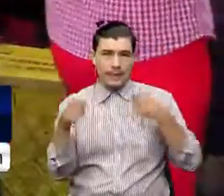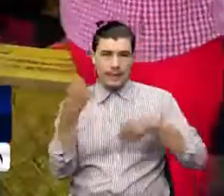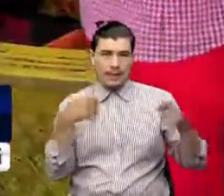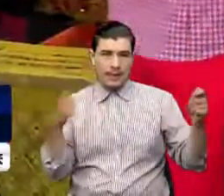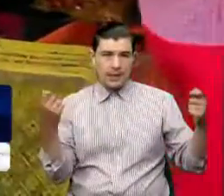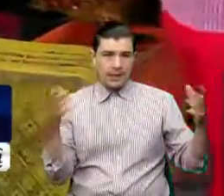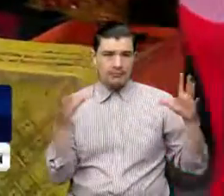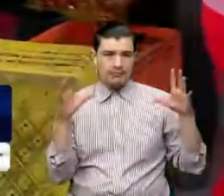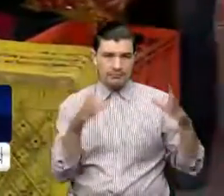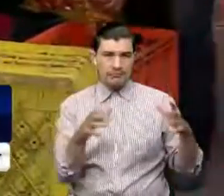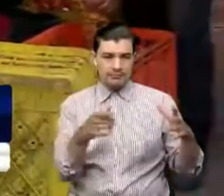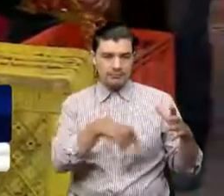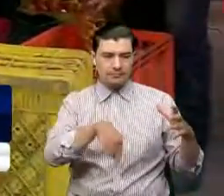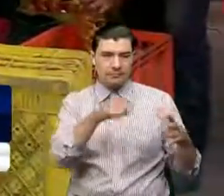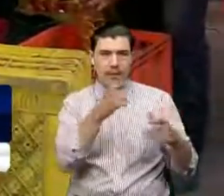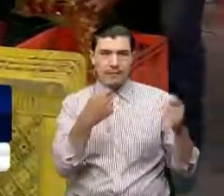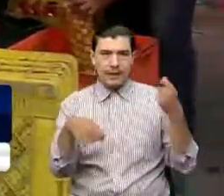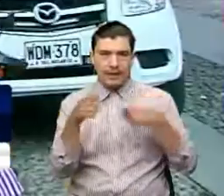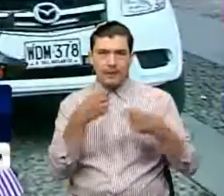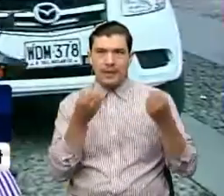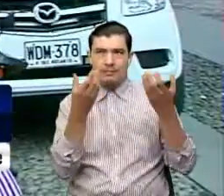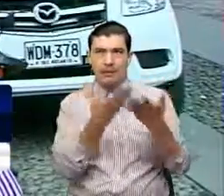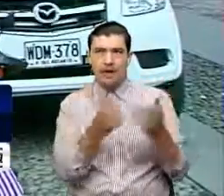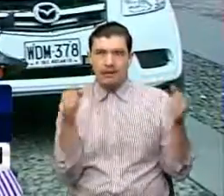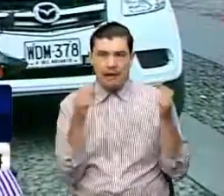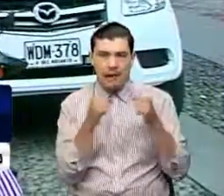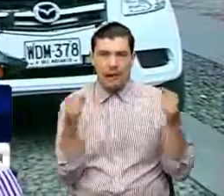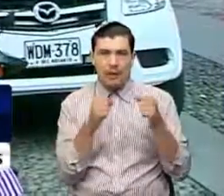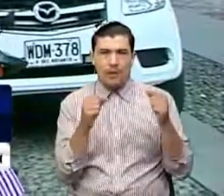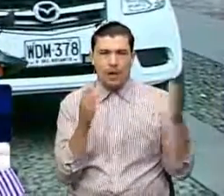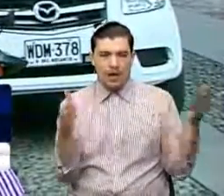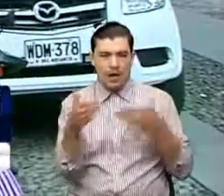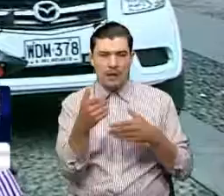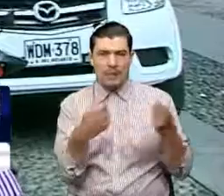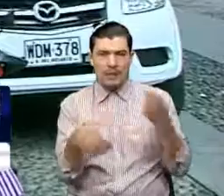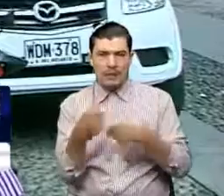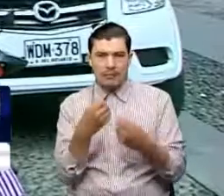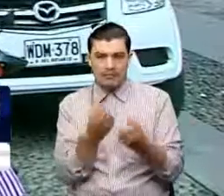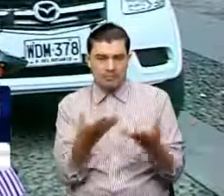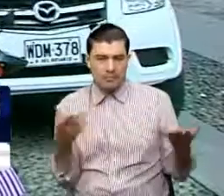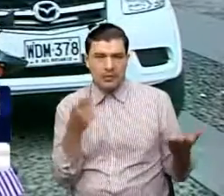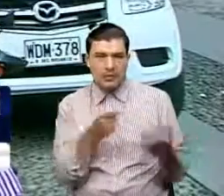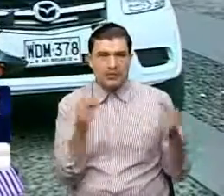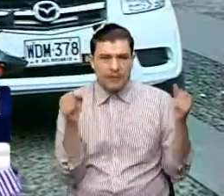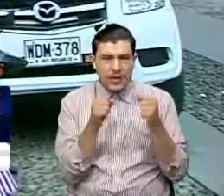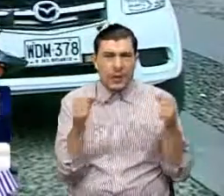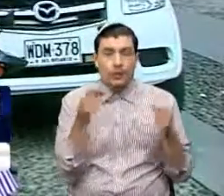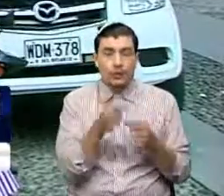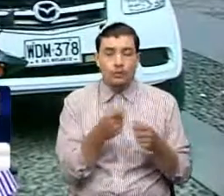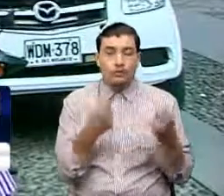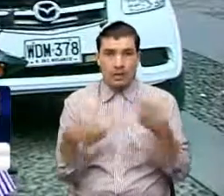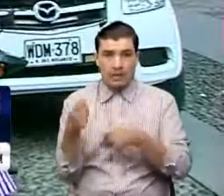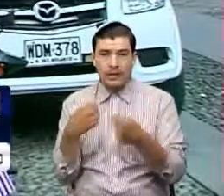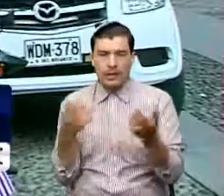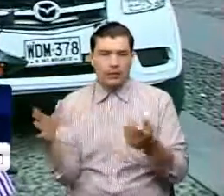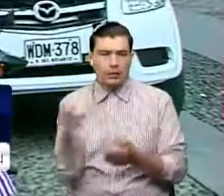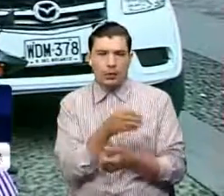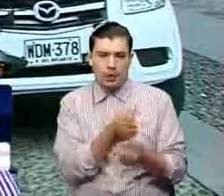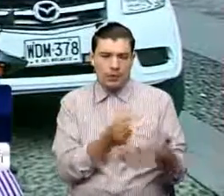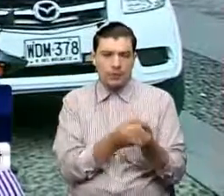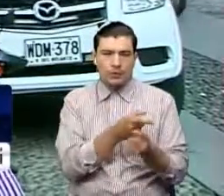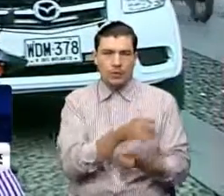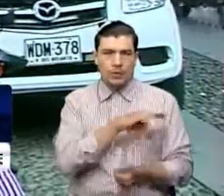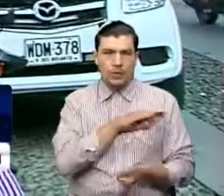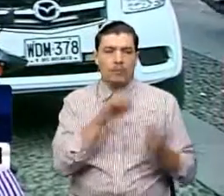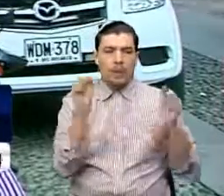reconversión laboral donde se le dio carpa neveras cavas para los que venden productos fríos y que tienen pues todo el acompañamiento de la